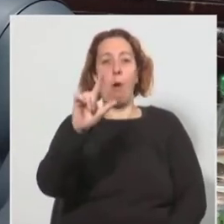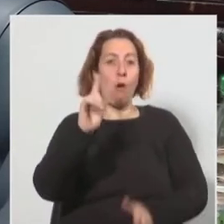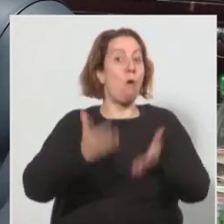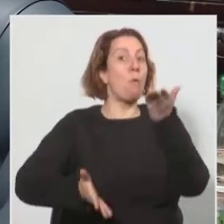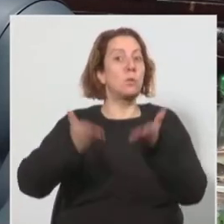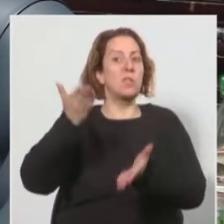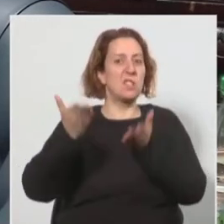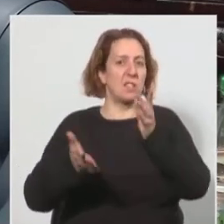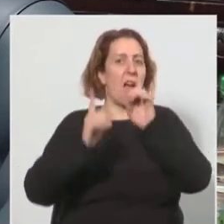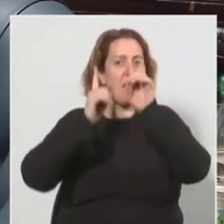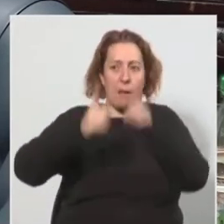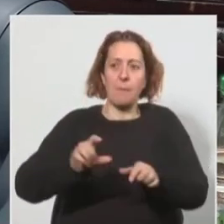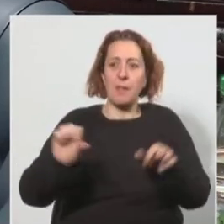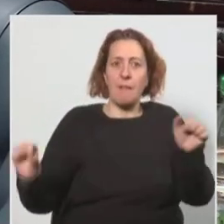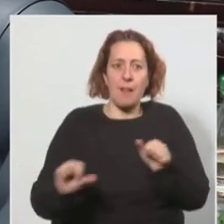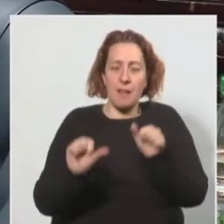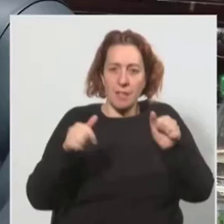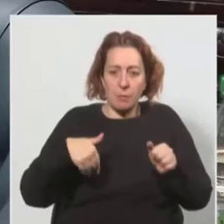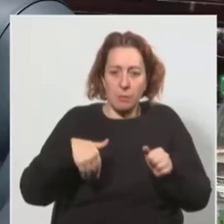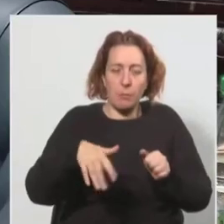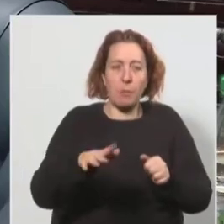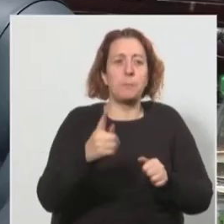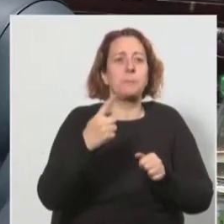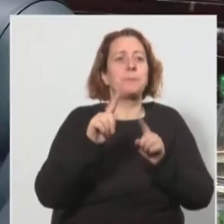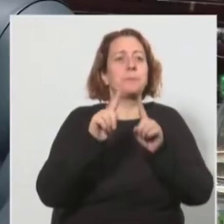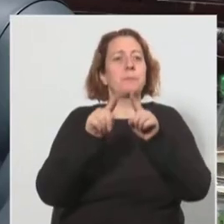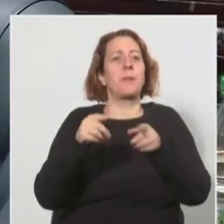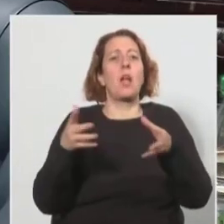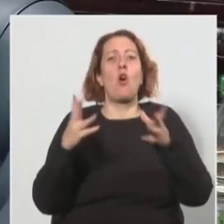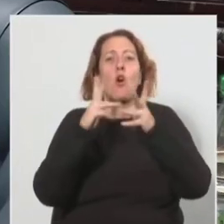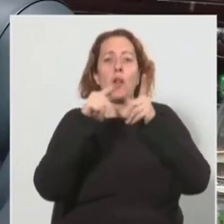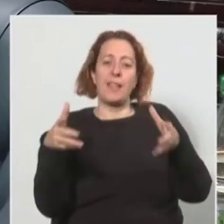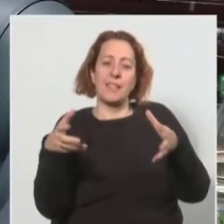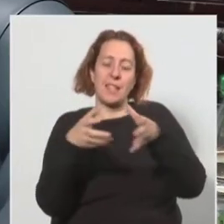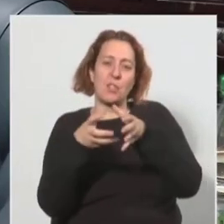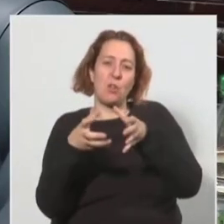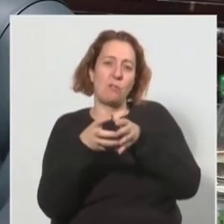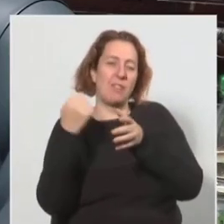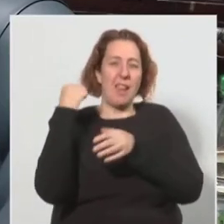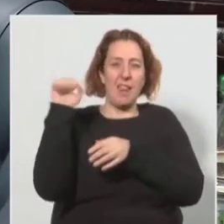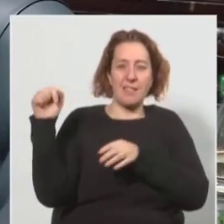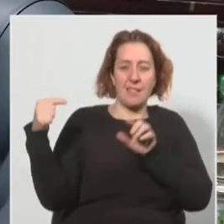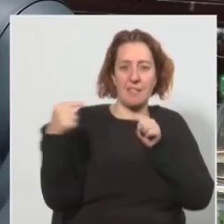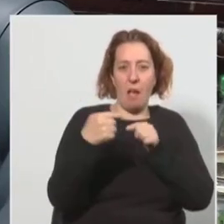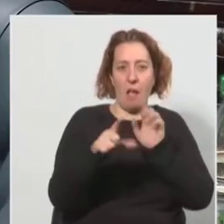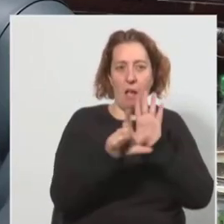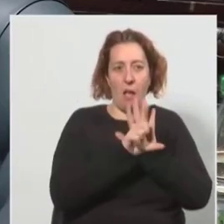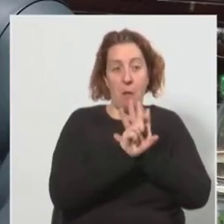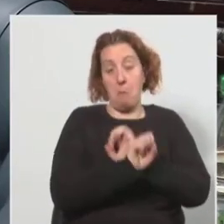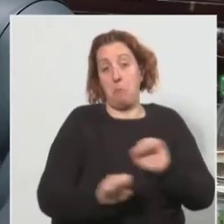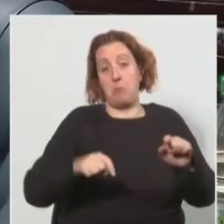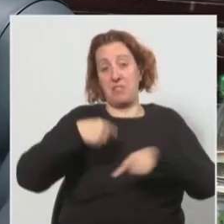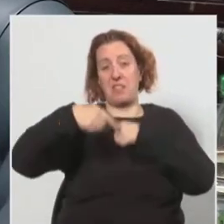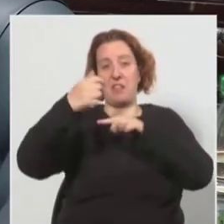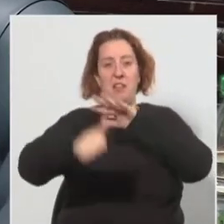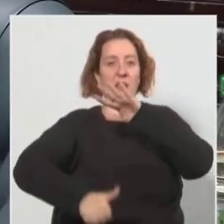en torno a él y a la organización ilícita que ahora prófugo podría seguir